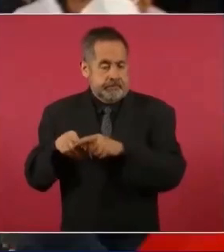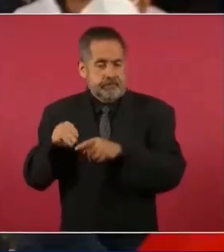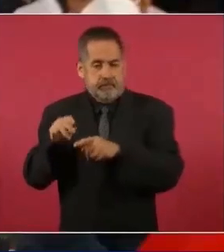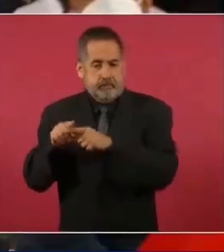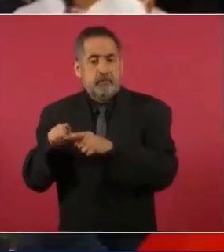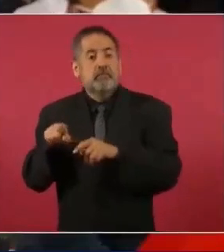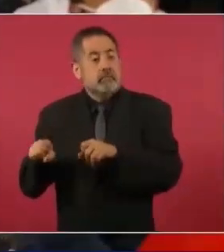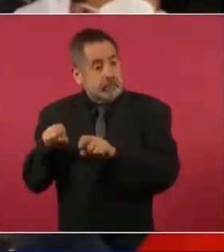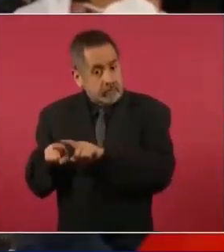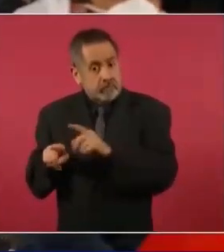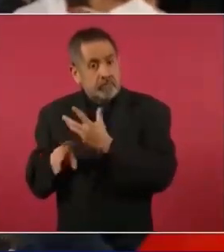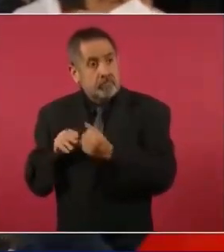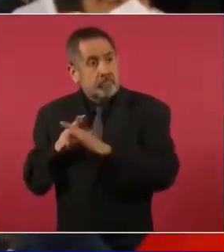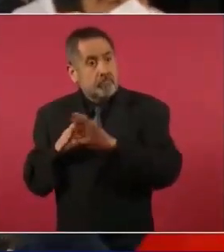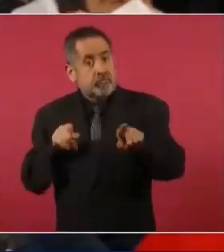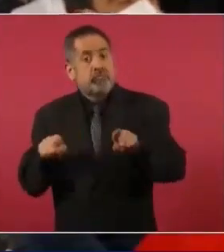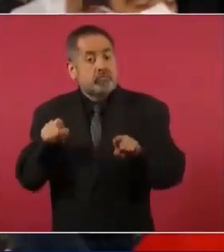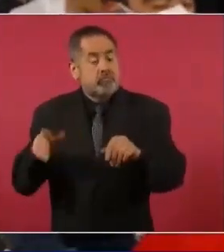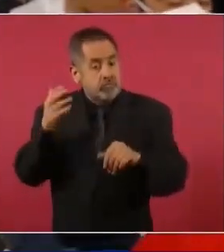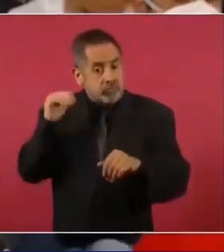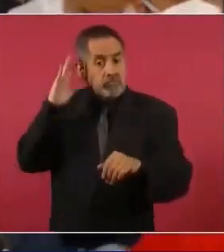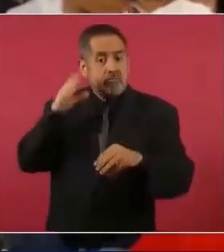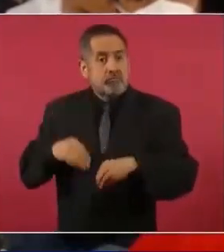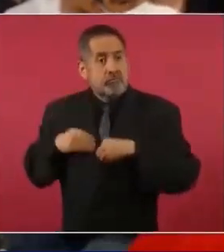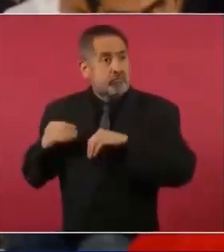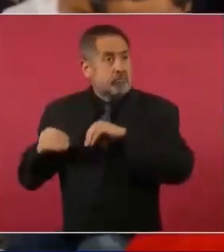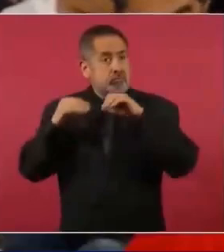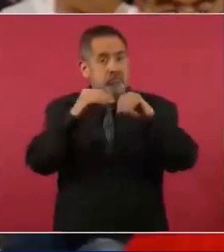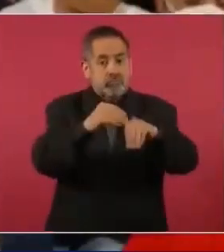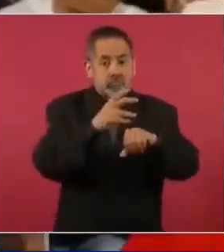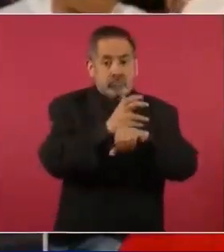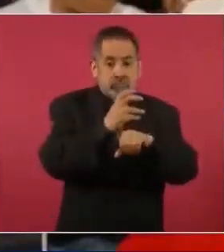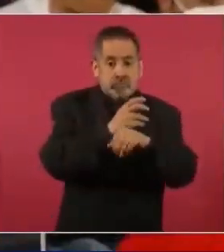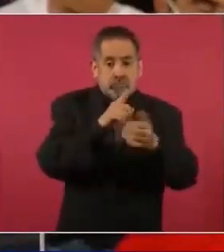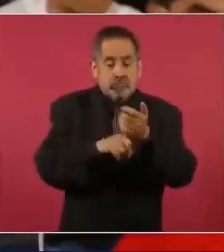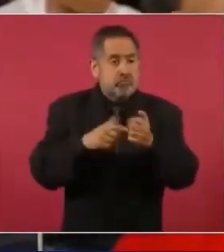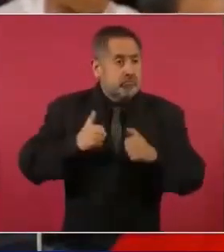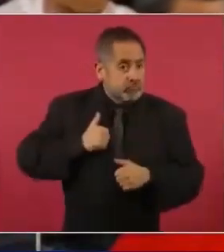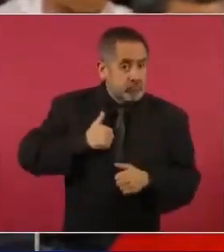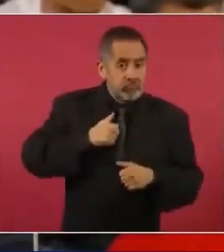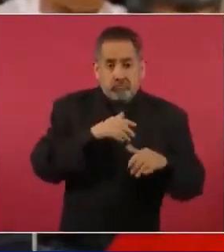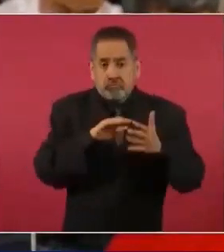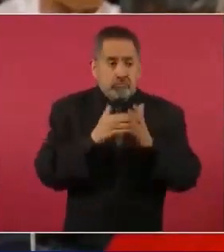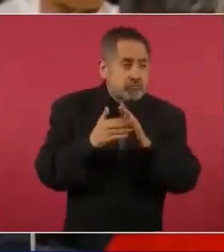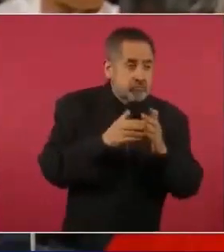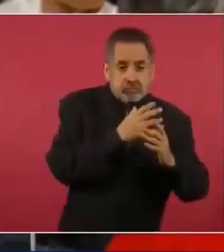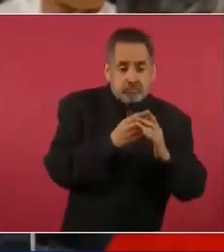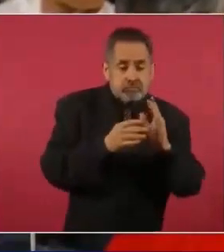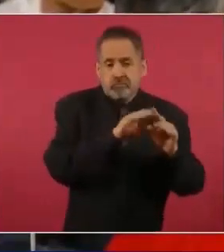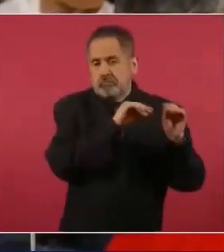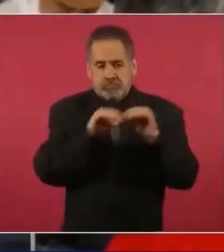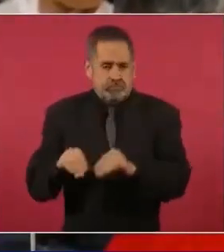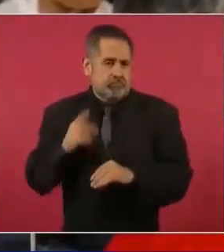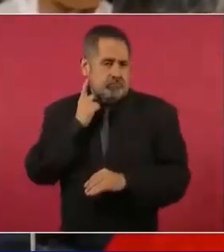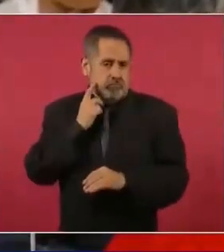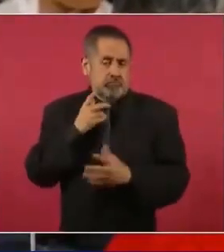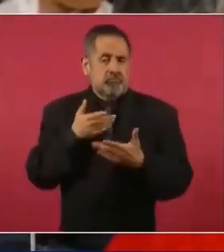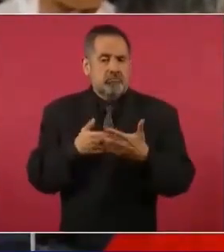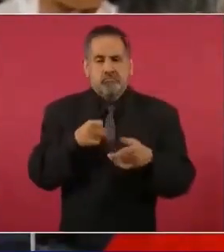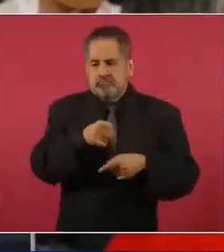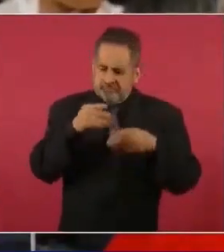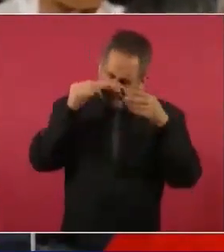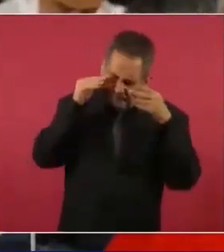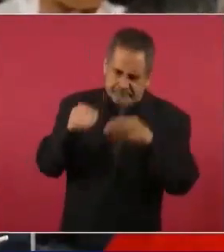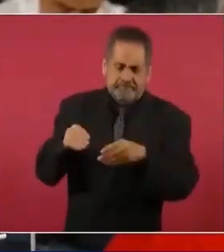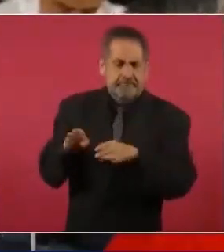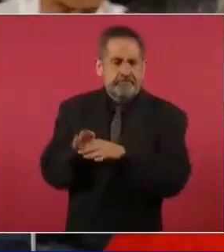migrante también, estuvo viviendo fuera de México, en Canadá y Estados Unidos. Él está muy enfocado